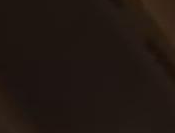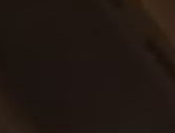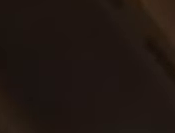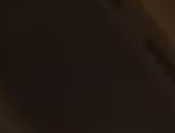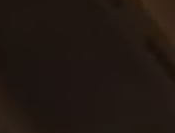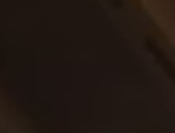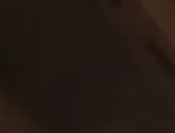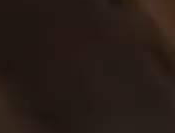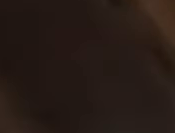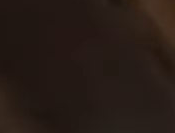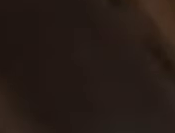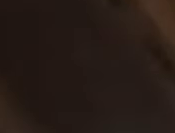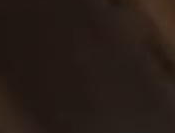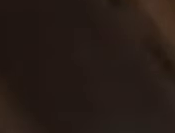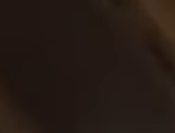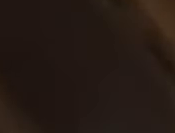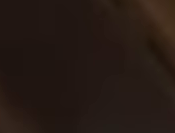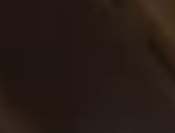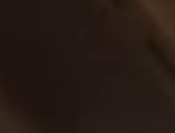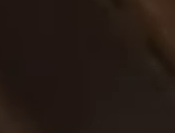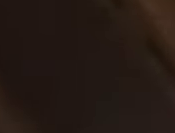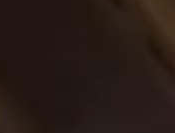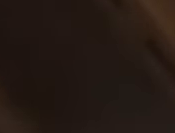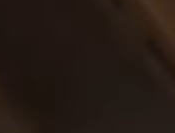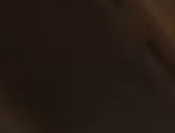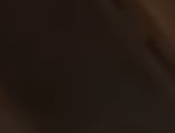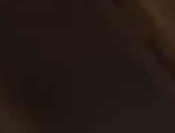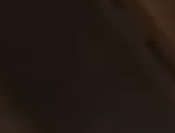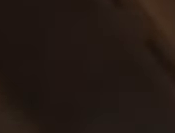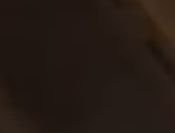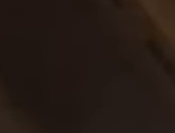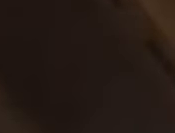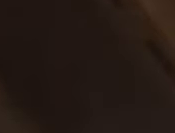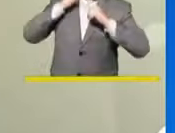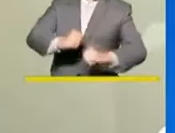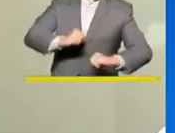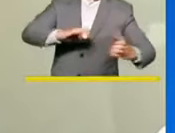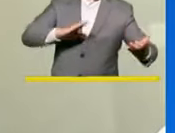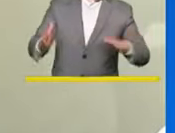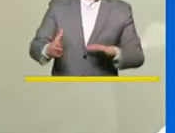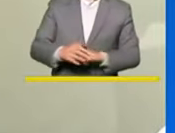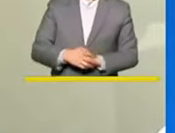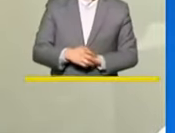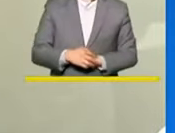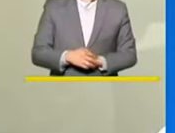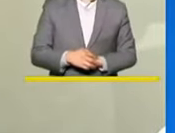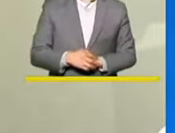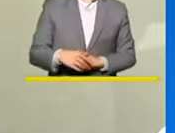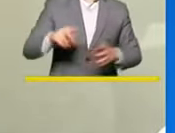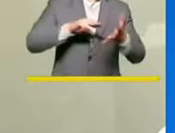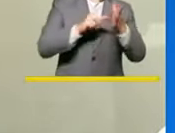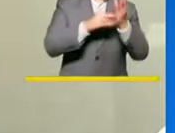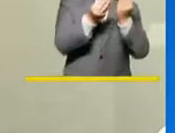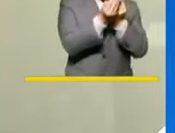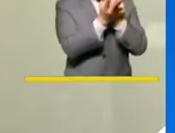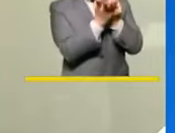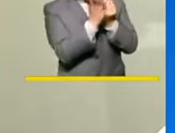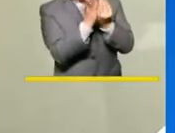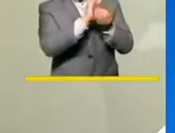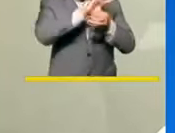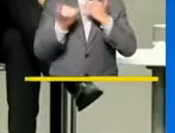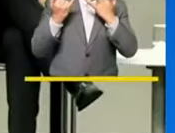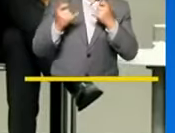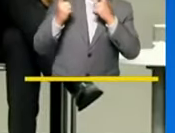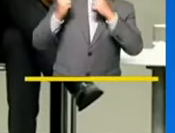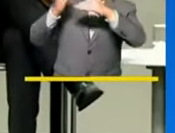petros el Petro que que hace un trabajo importante con empresarios con los que ha tenido unas diferencias enormes